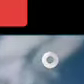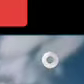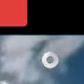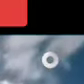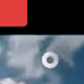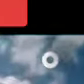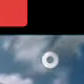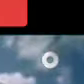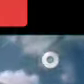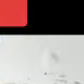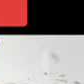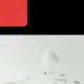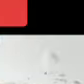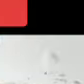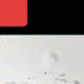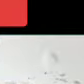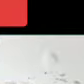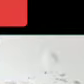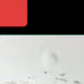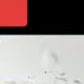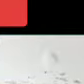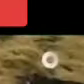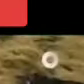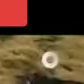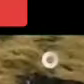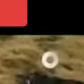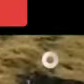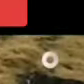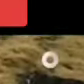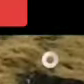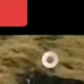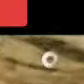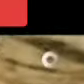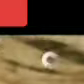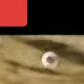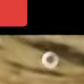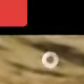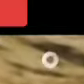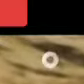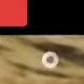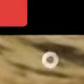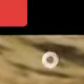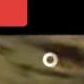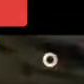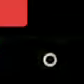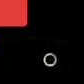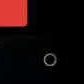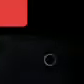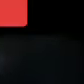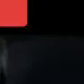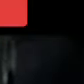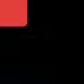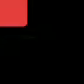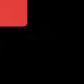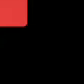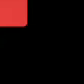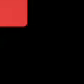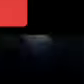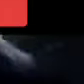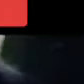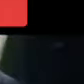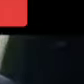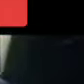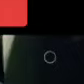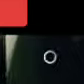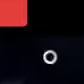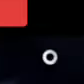energética aprobada por el expresidente Enrique Peña Nieto. Eso sí, sus utilidades las mantiene